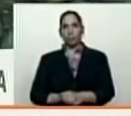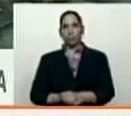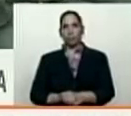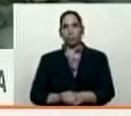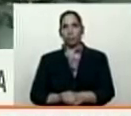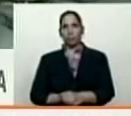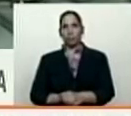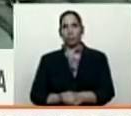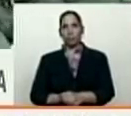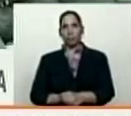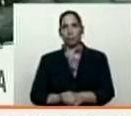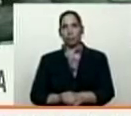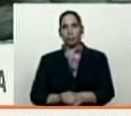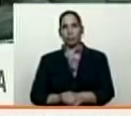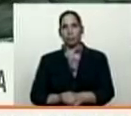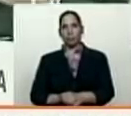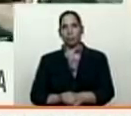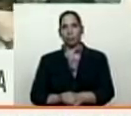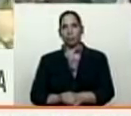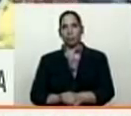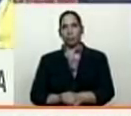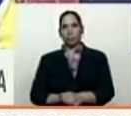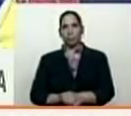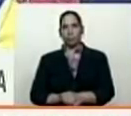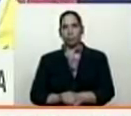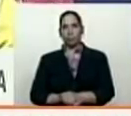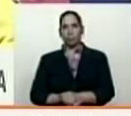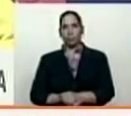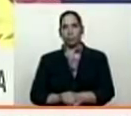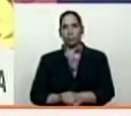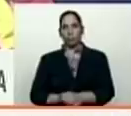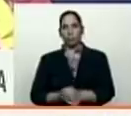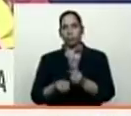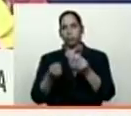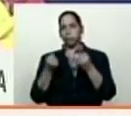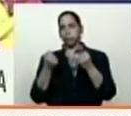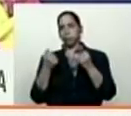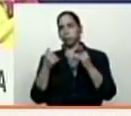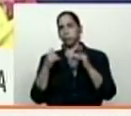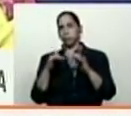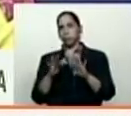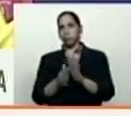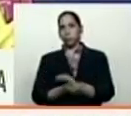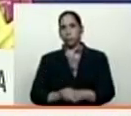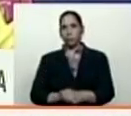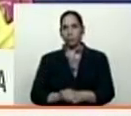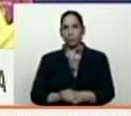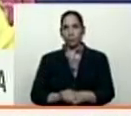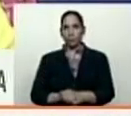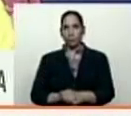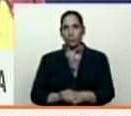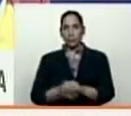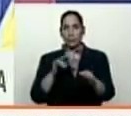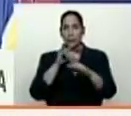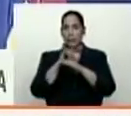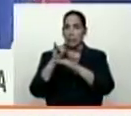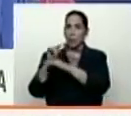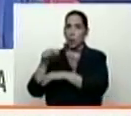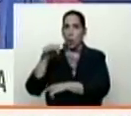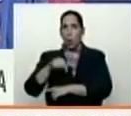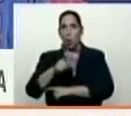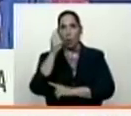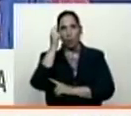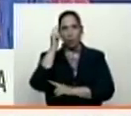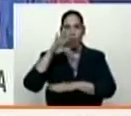Bajo las adversidades que se nos presenten. Y son muchas las presiones de hoy día, queridos compañeros de